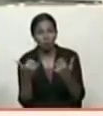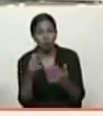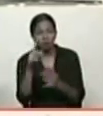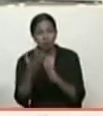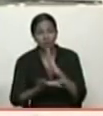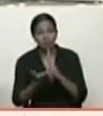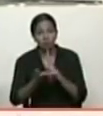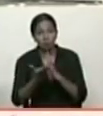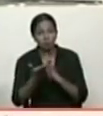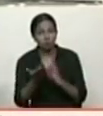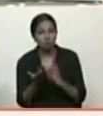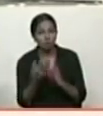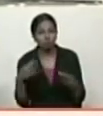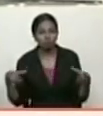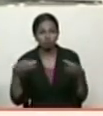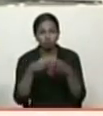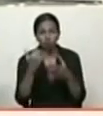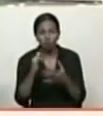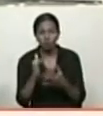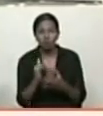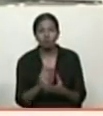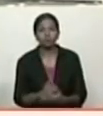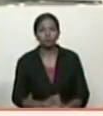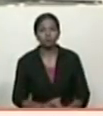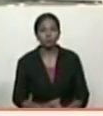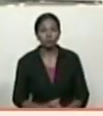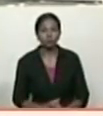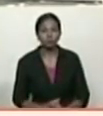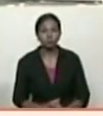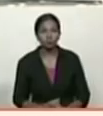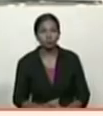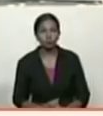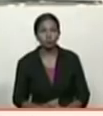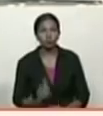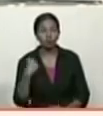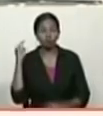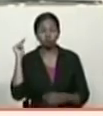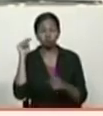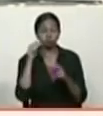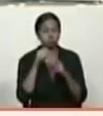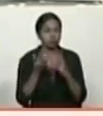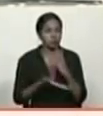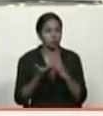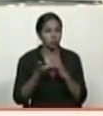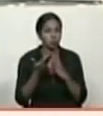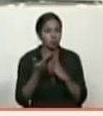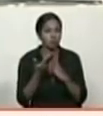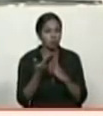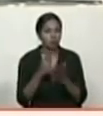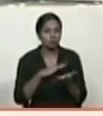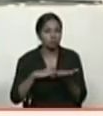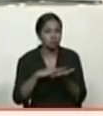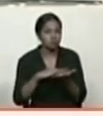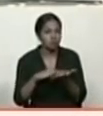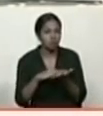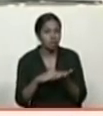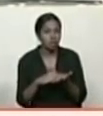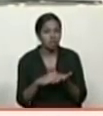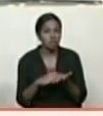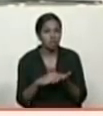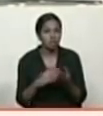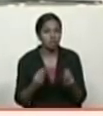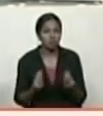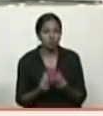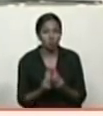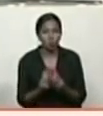importante reunión cuyo objetivo fundamental era solidarizarse y que se lleven adelante